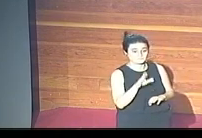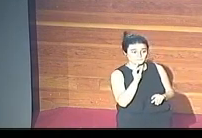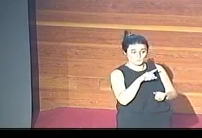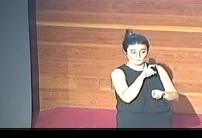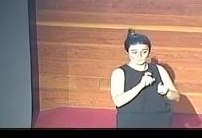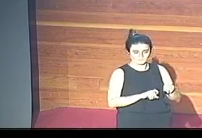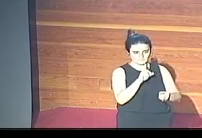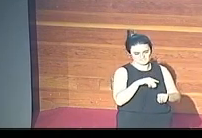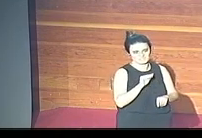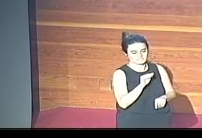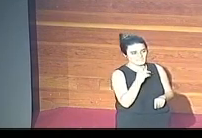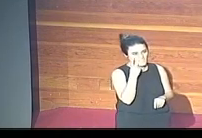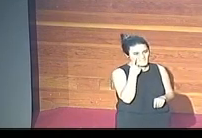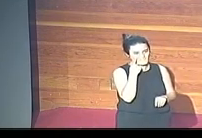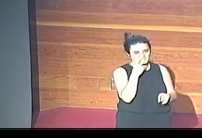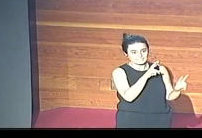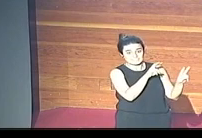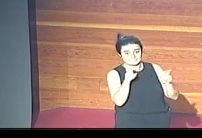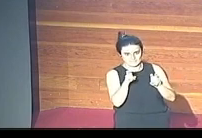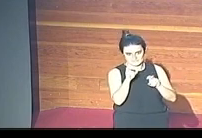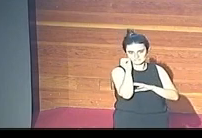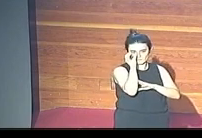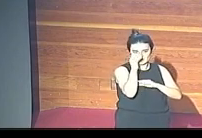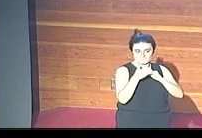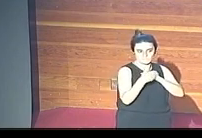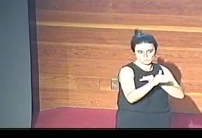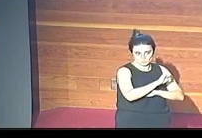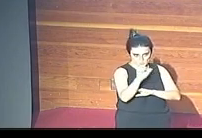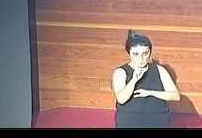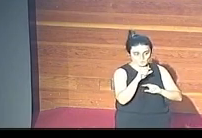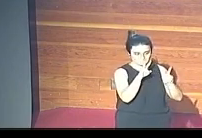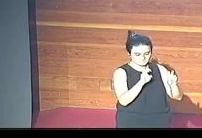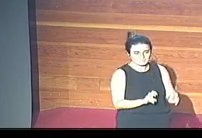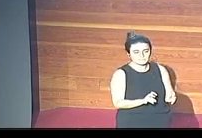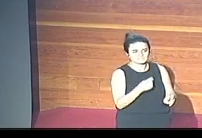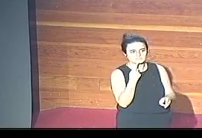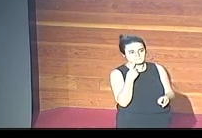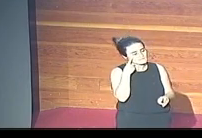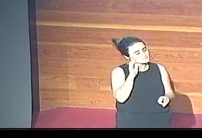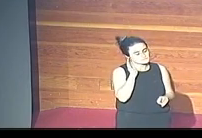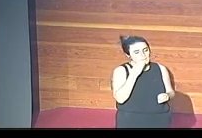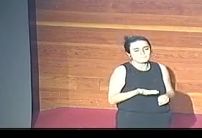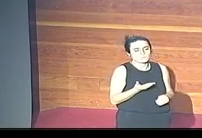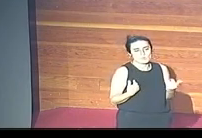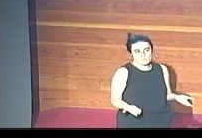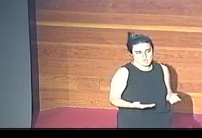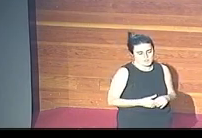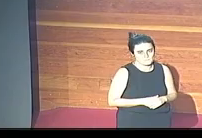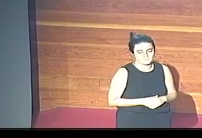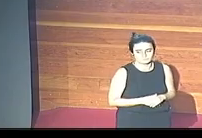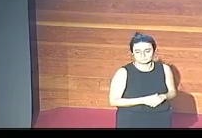temas que están sobre la mesa en la conferencia sobre el futuro de europa cuáles les parecen que son importantes y